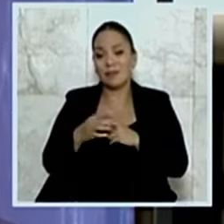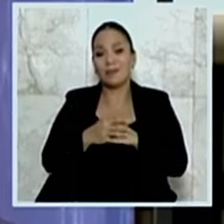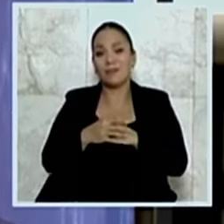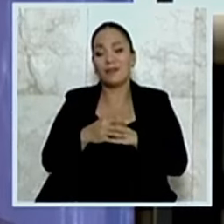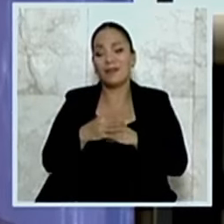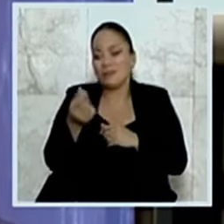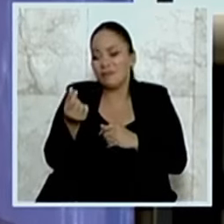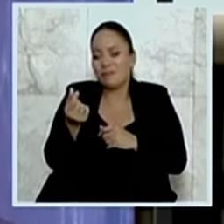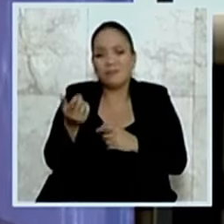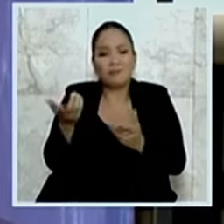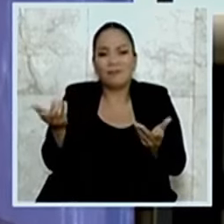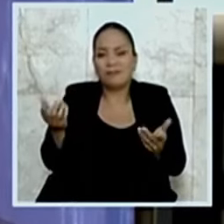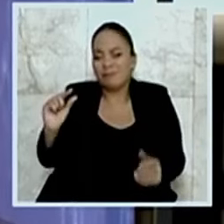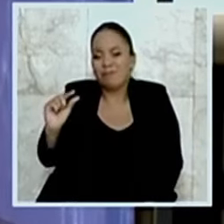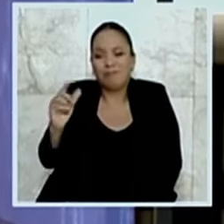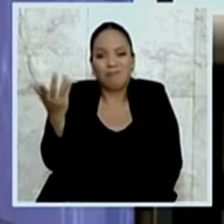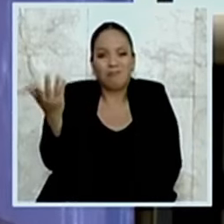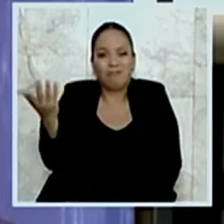entrar en detalles porque